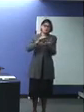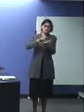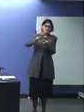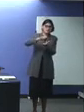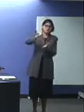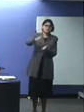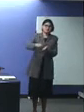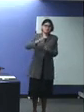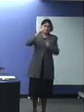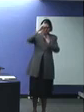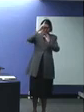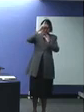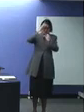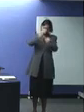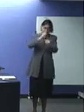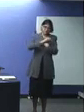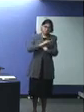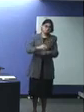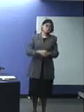entonces